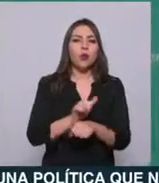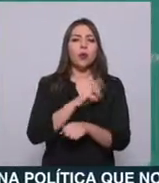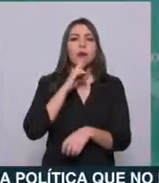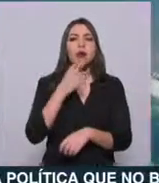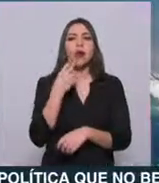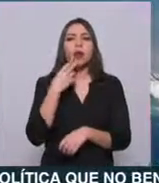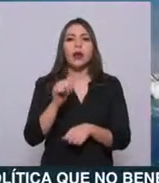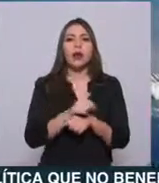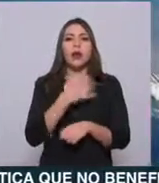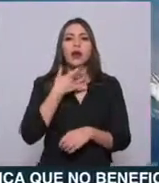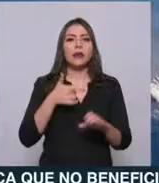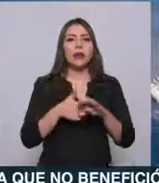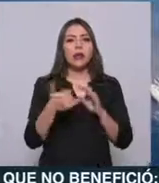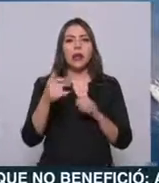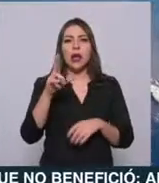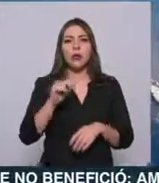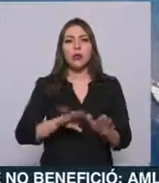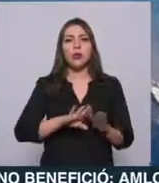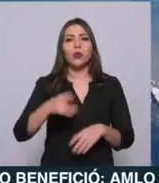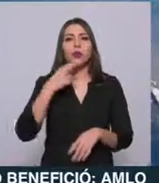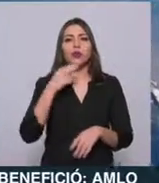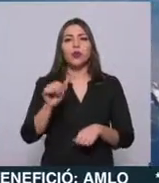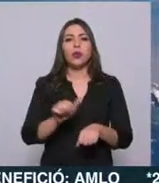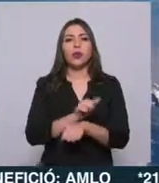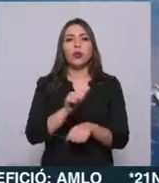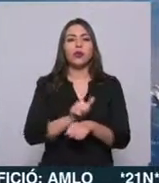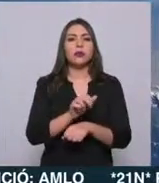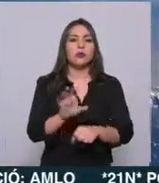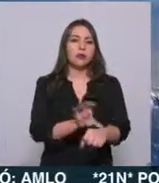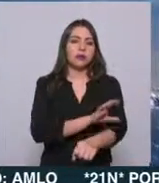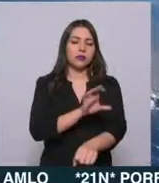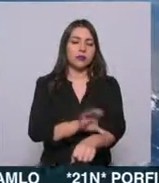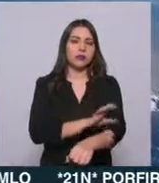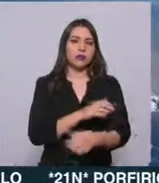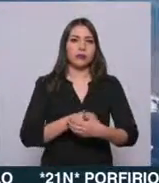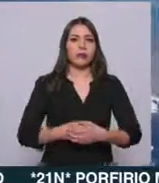eléctricos. Con imágenes de Javier Martínez, Gloria López, 21 Noticias.